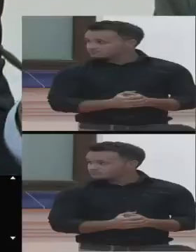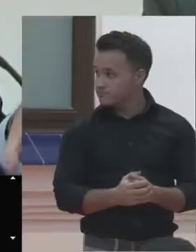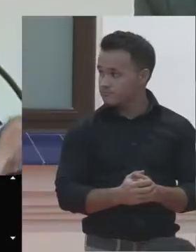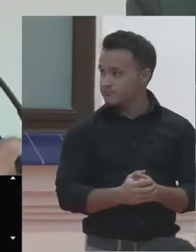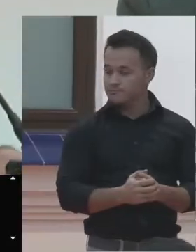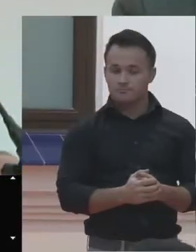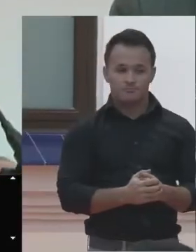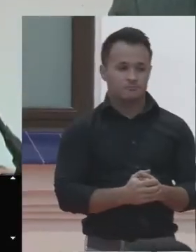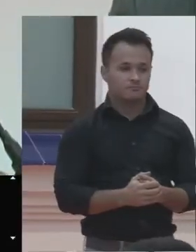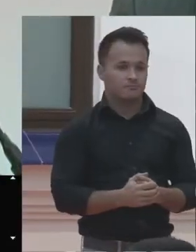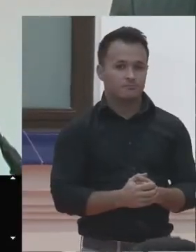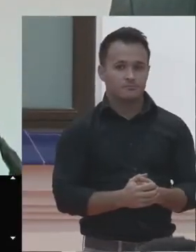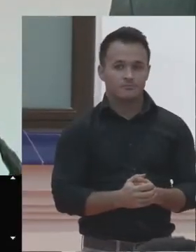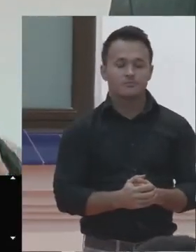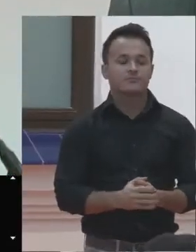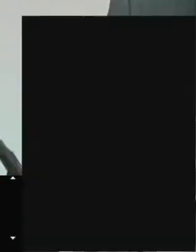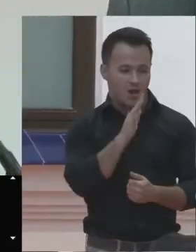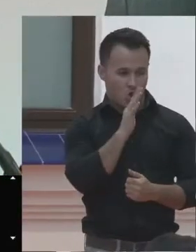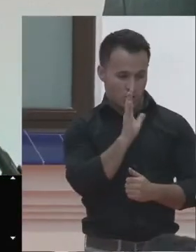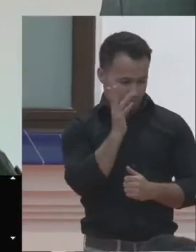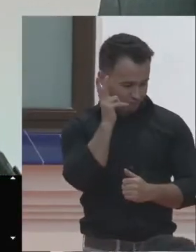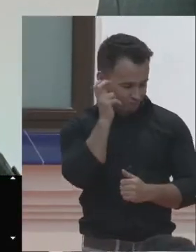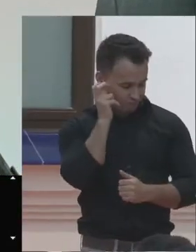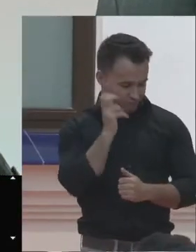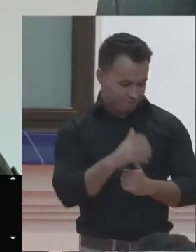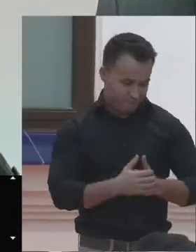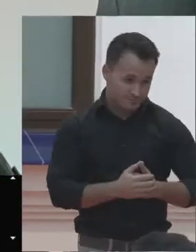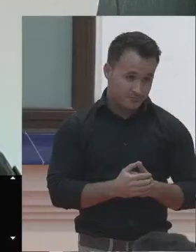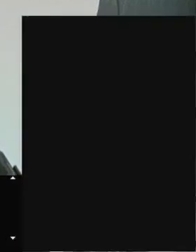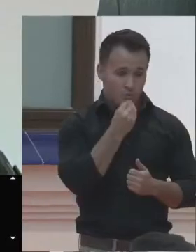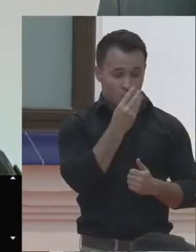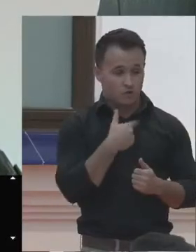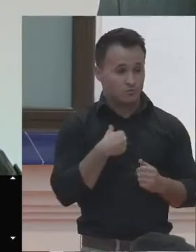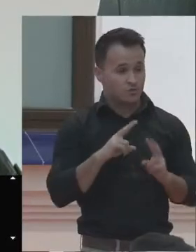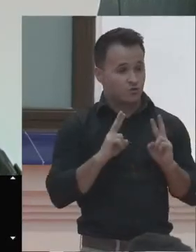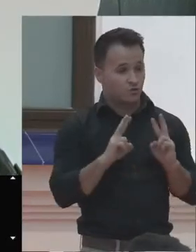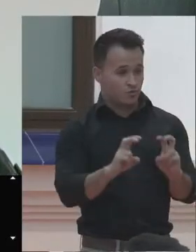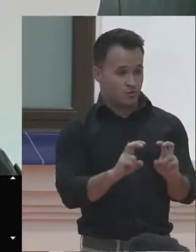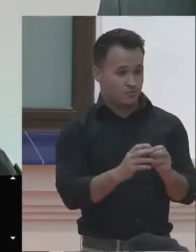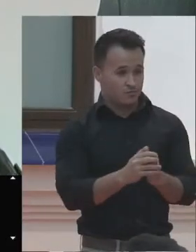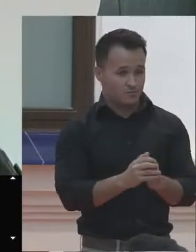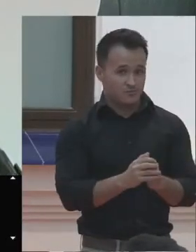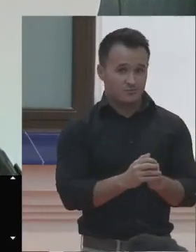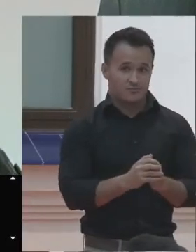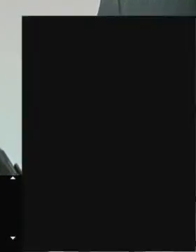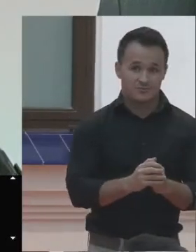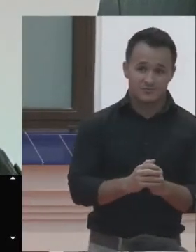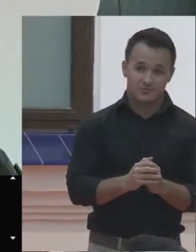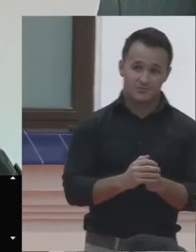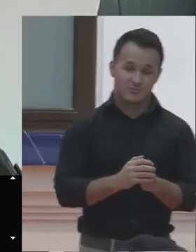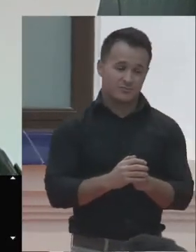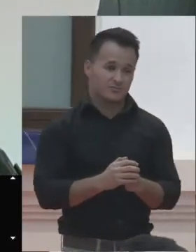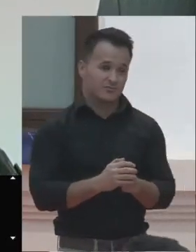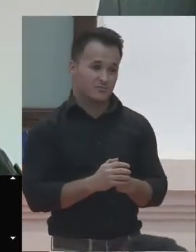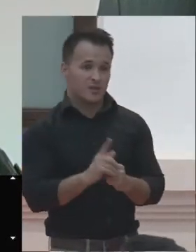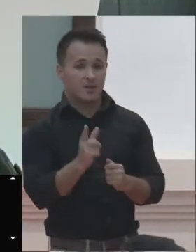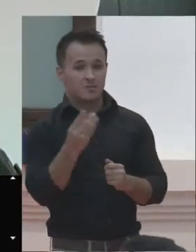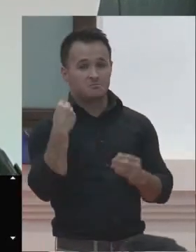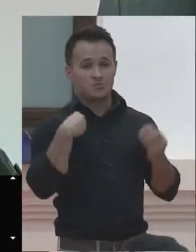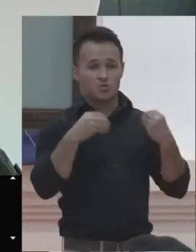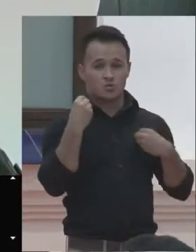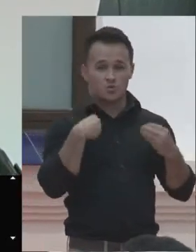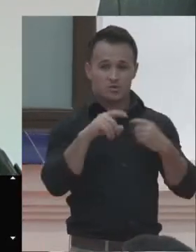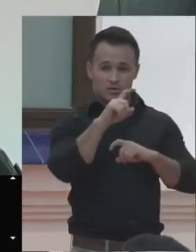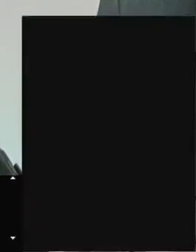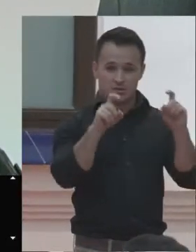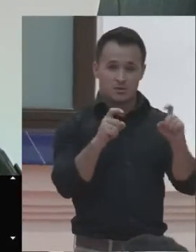¿sí? ¿Sí? Ahora, sí. Voy a introducir, no levantéis manos, entiendo que no hay preguntas para la mesa.